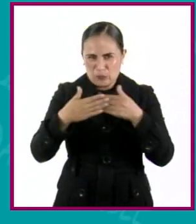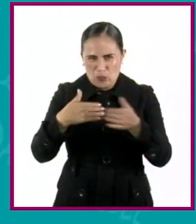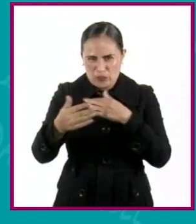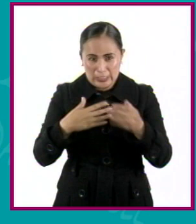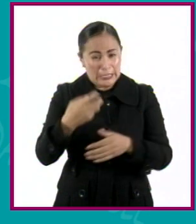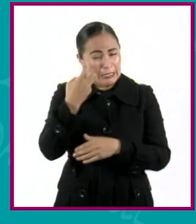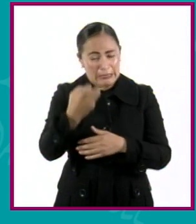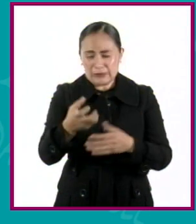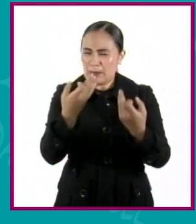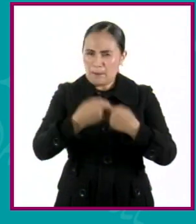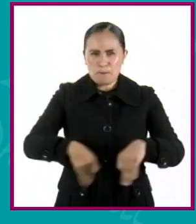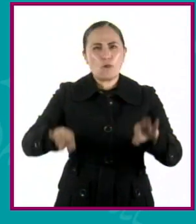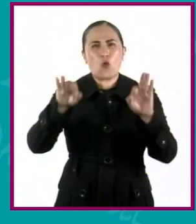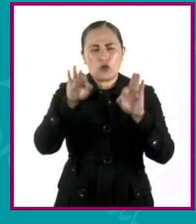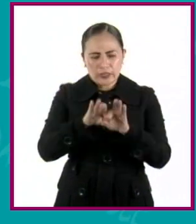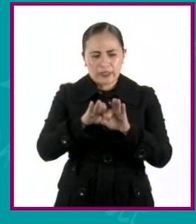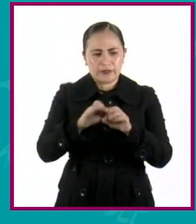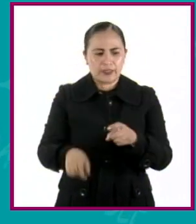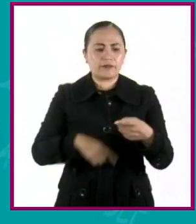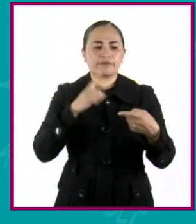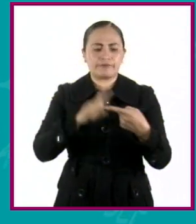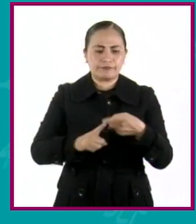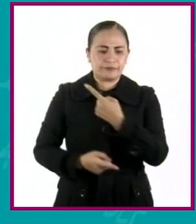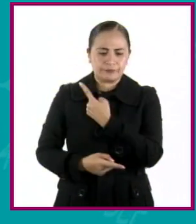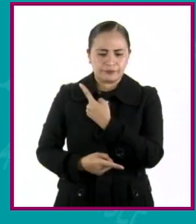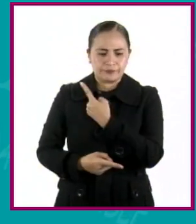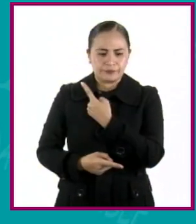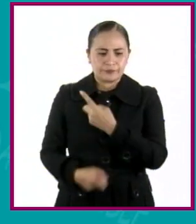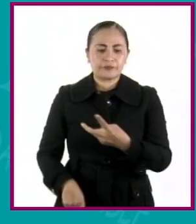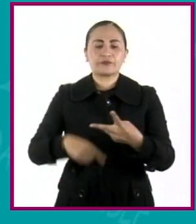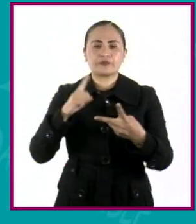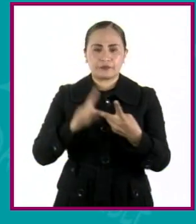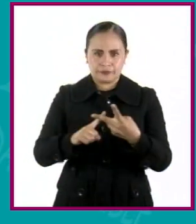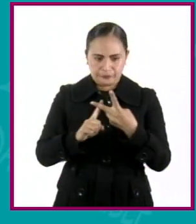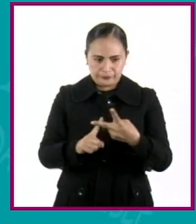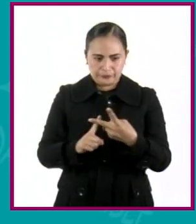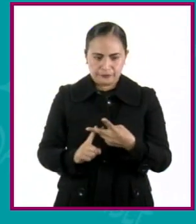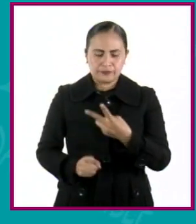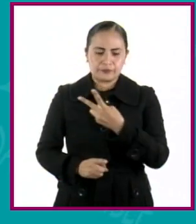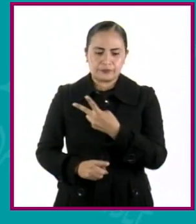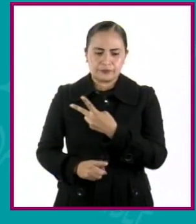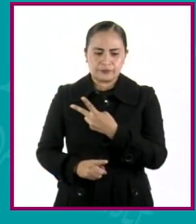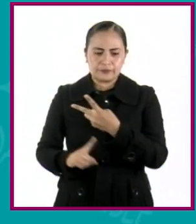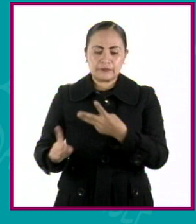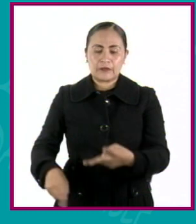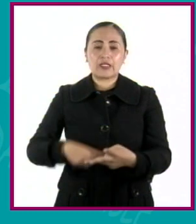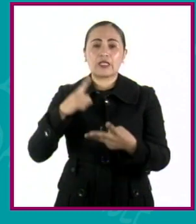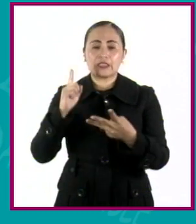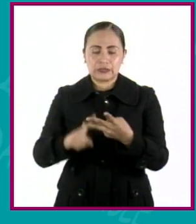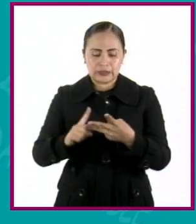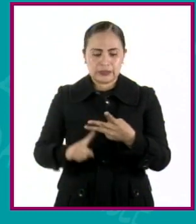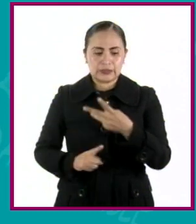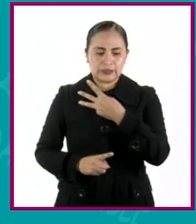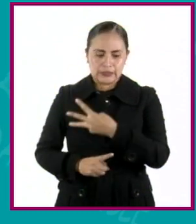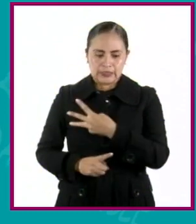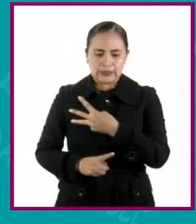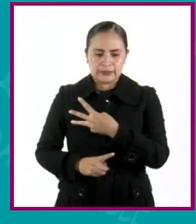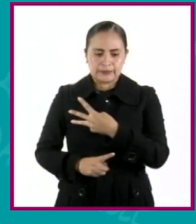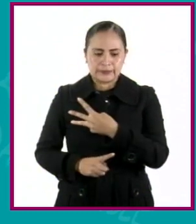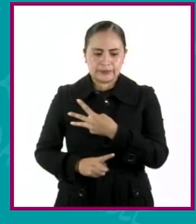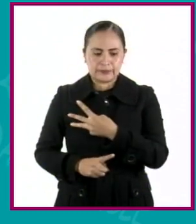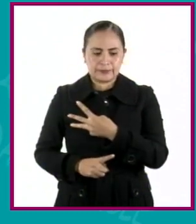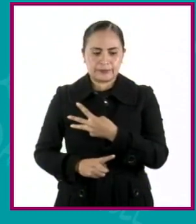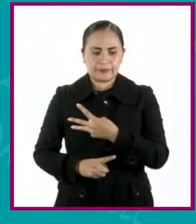resultan fundamentales: el proceso de modelación, el uso de ecuaciones diferenciales y la incorporación de las computadoras